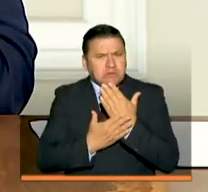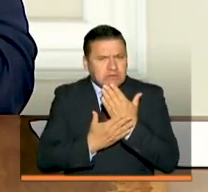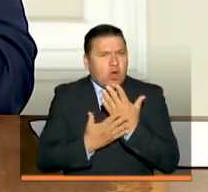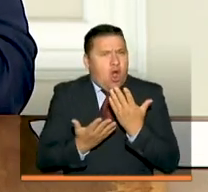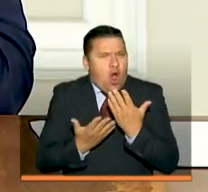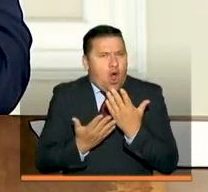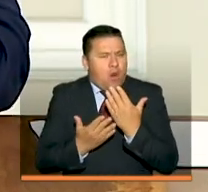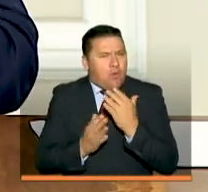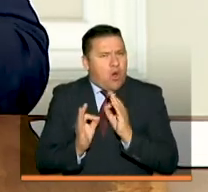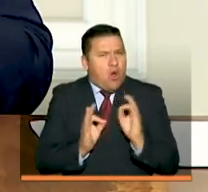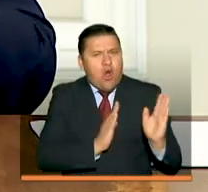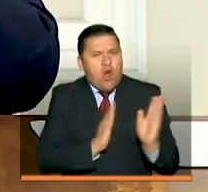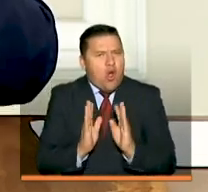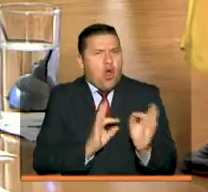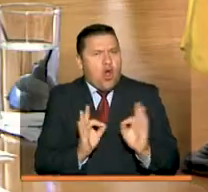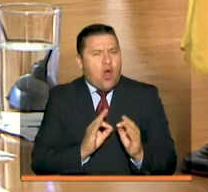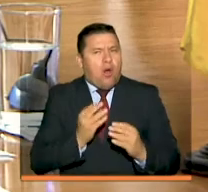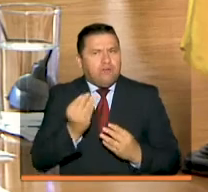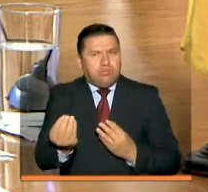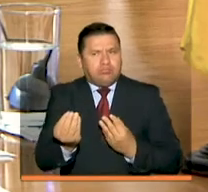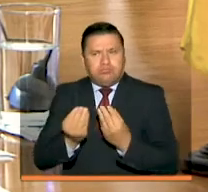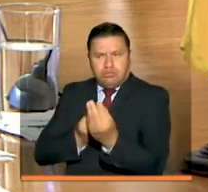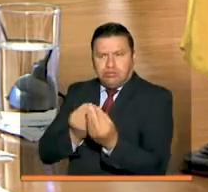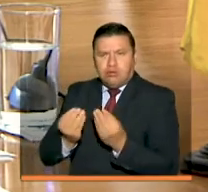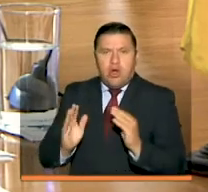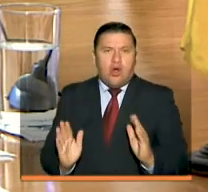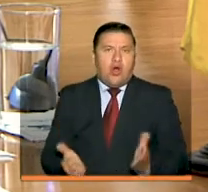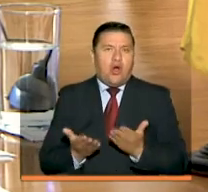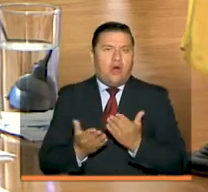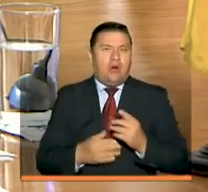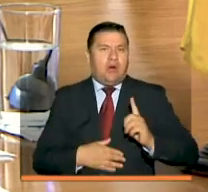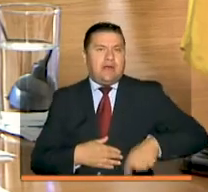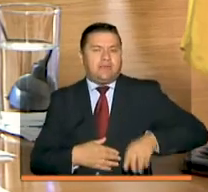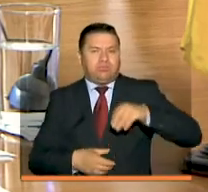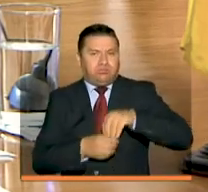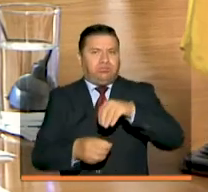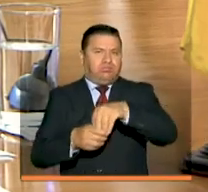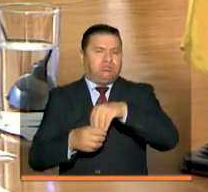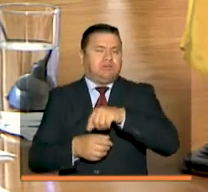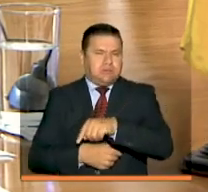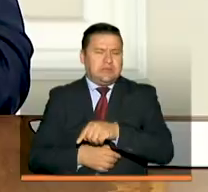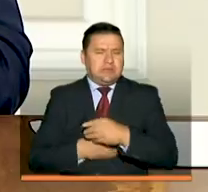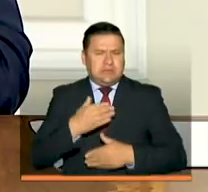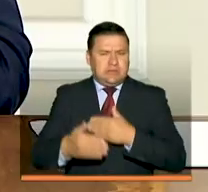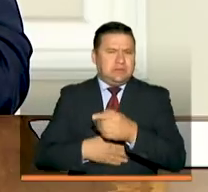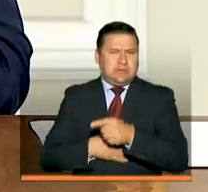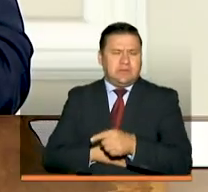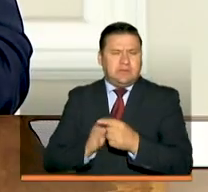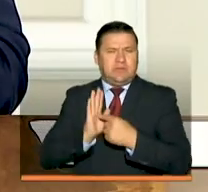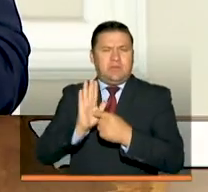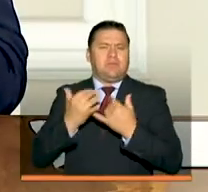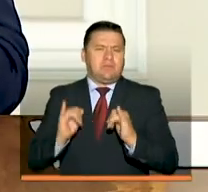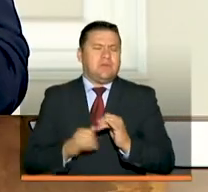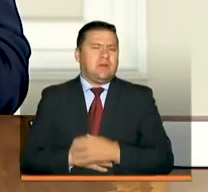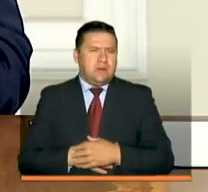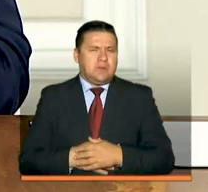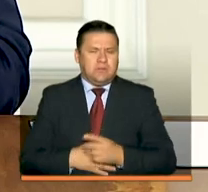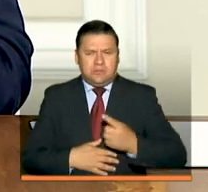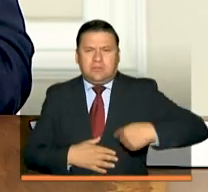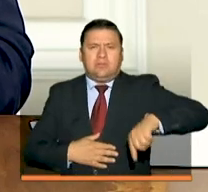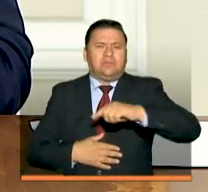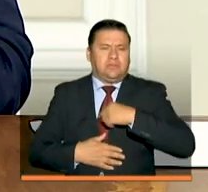de alternancia, cómo se va recuperando esa vida escolar, cómo la hacemos con este modelo, que además es un modelo que